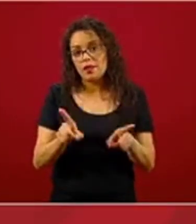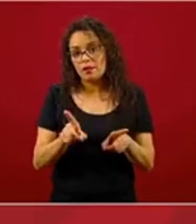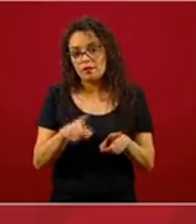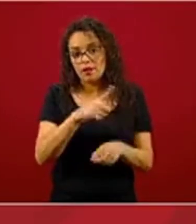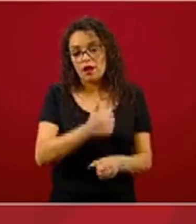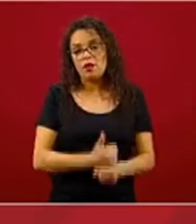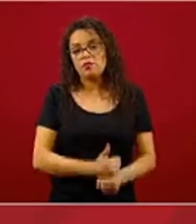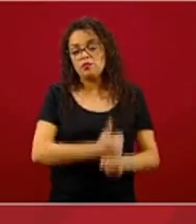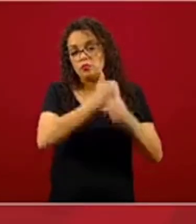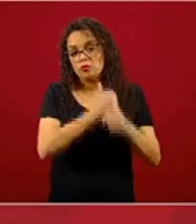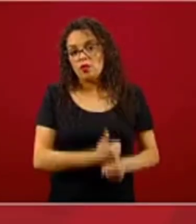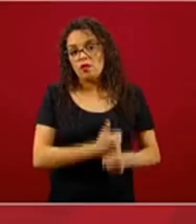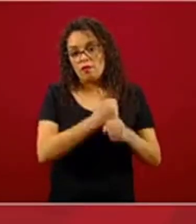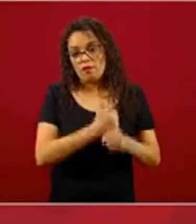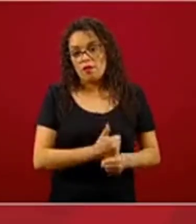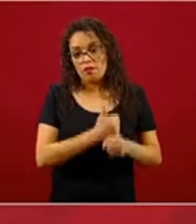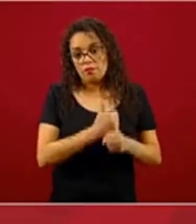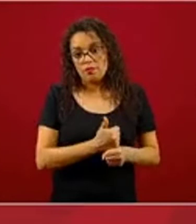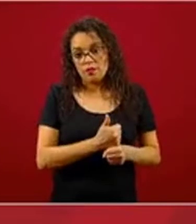que tiene.